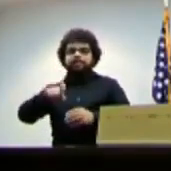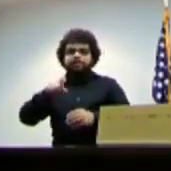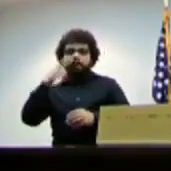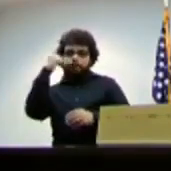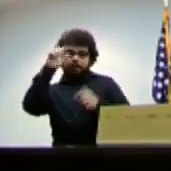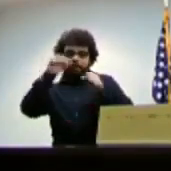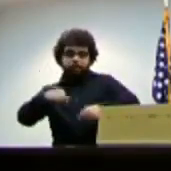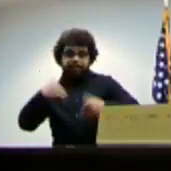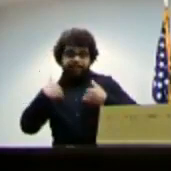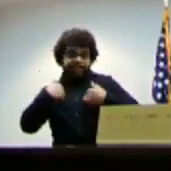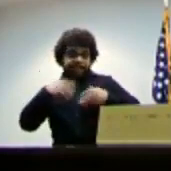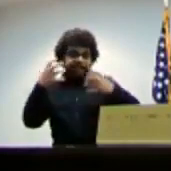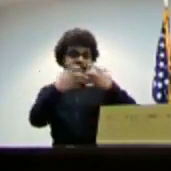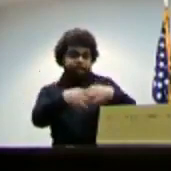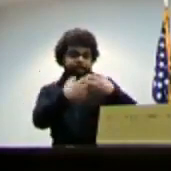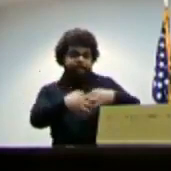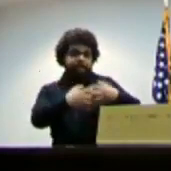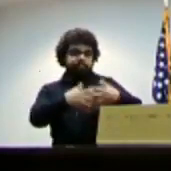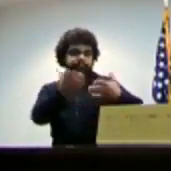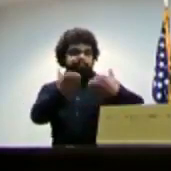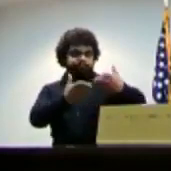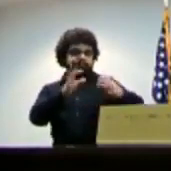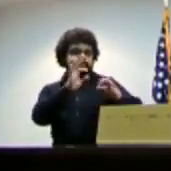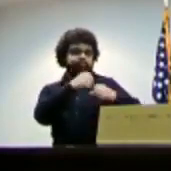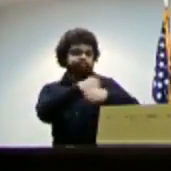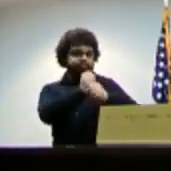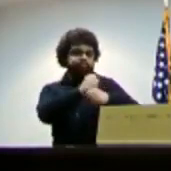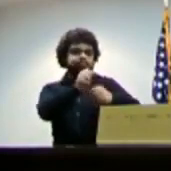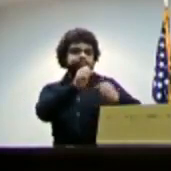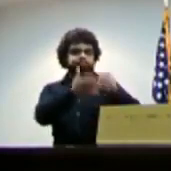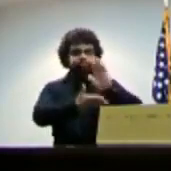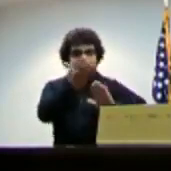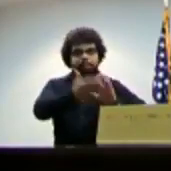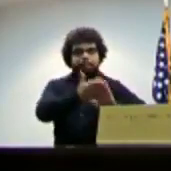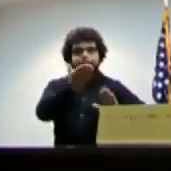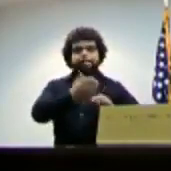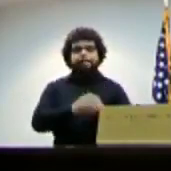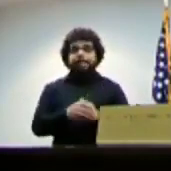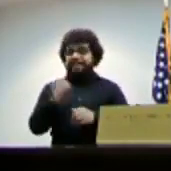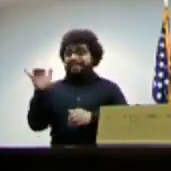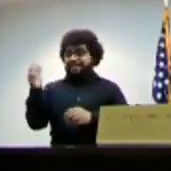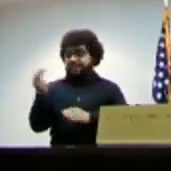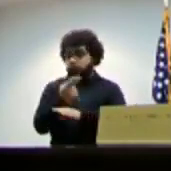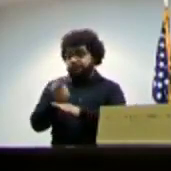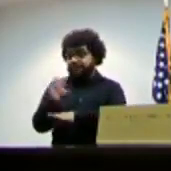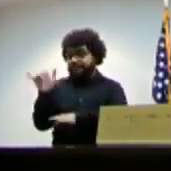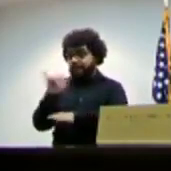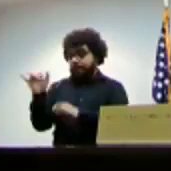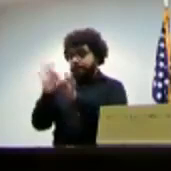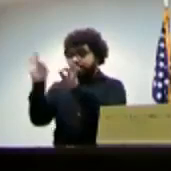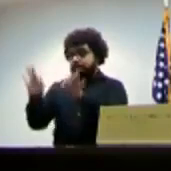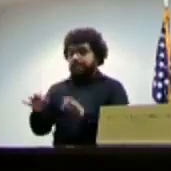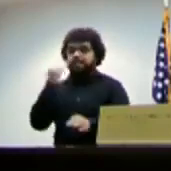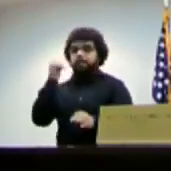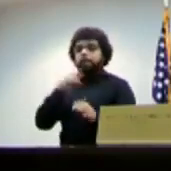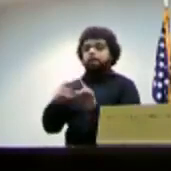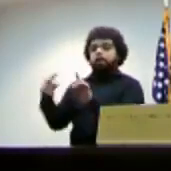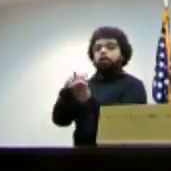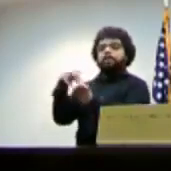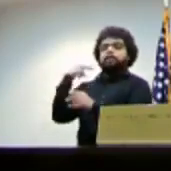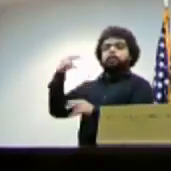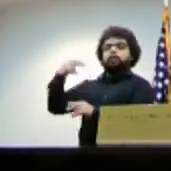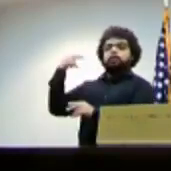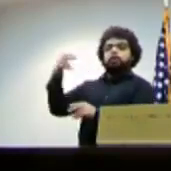mantener las plantas en servicio, pues se produce de la misma tarifa. ¿Qué produce? Si nos vamos al contexto histórico, usted va a ver